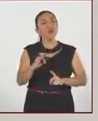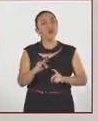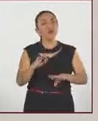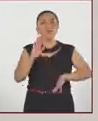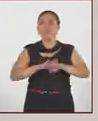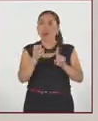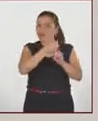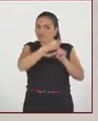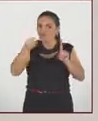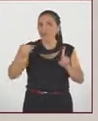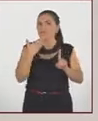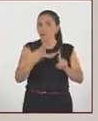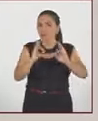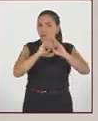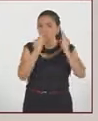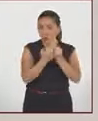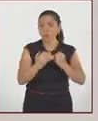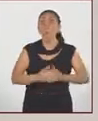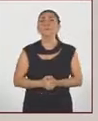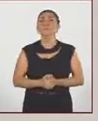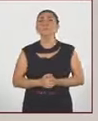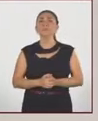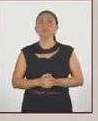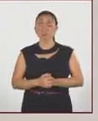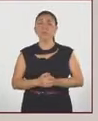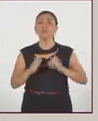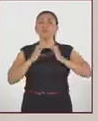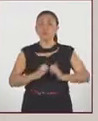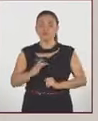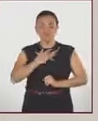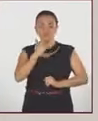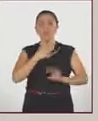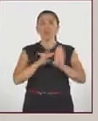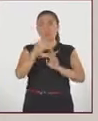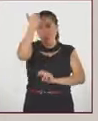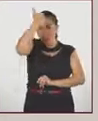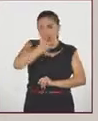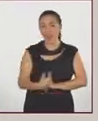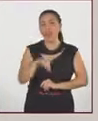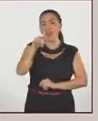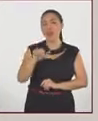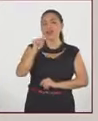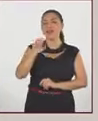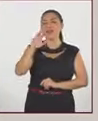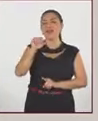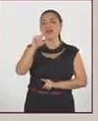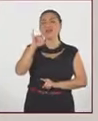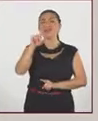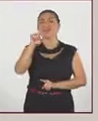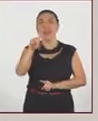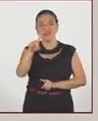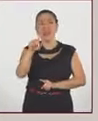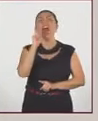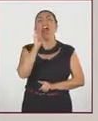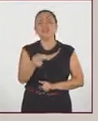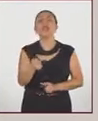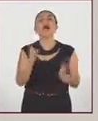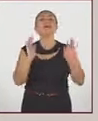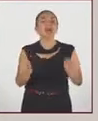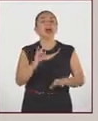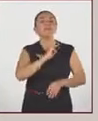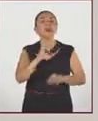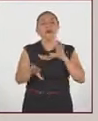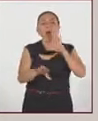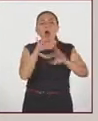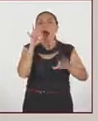en forma. Ajá. La lateralidad se define en esta etapa, es decir, son capaces